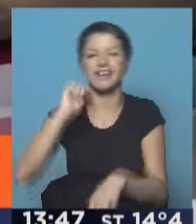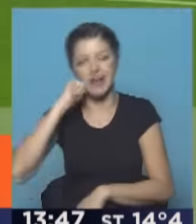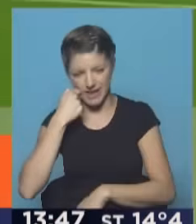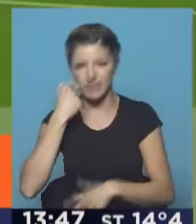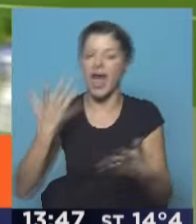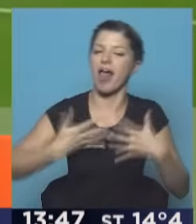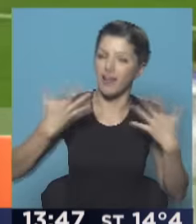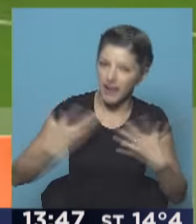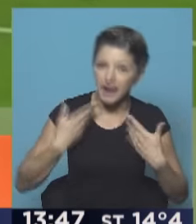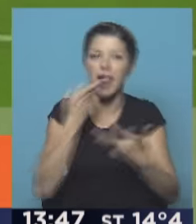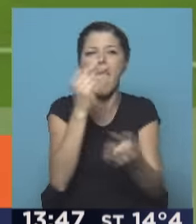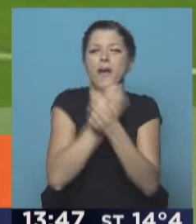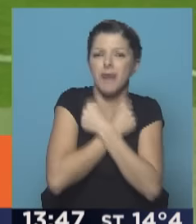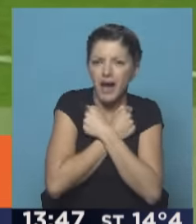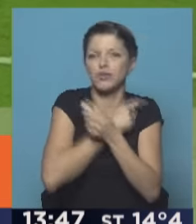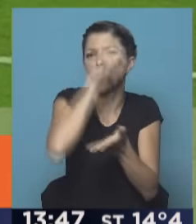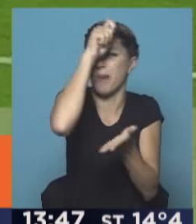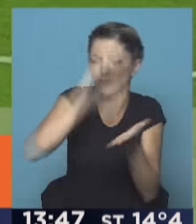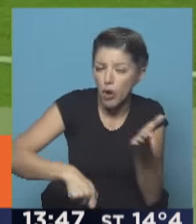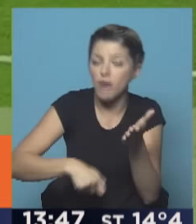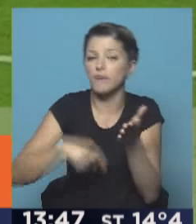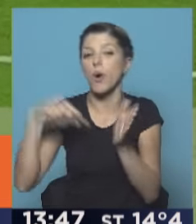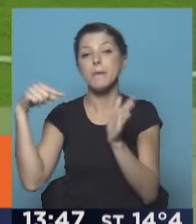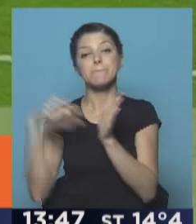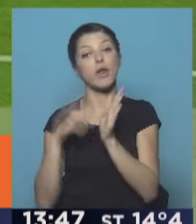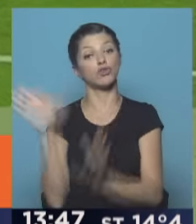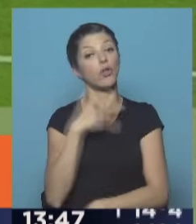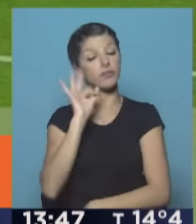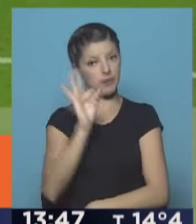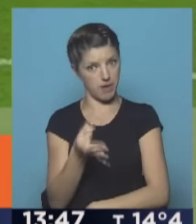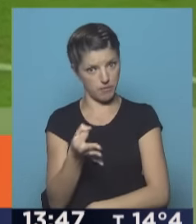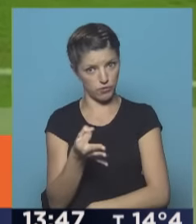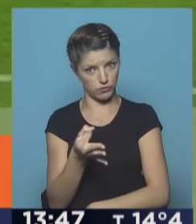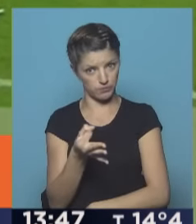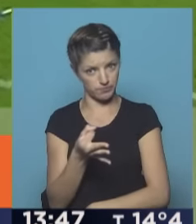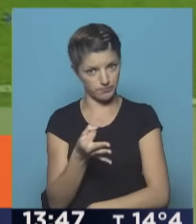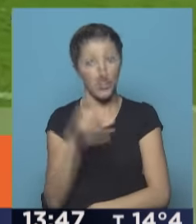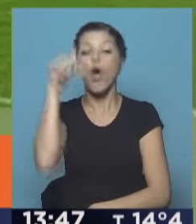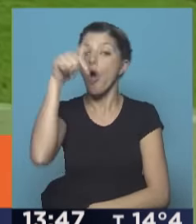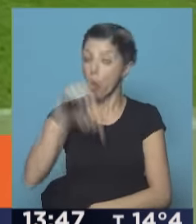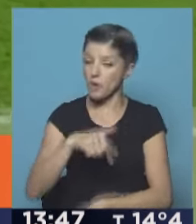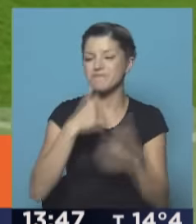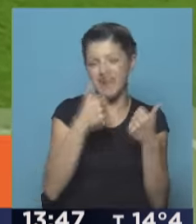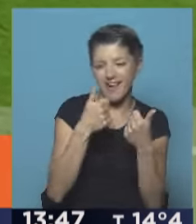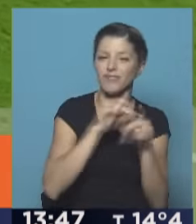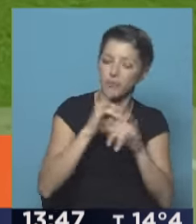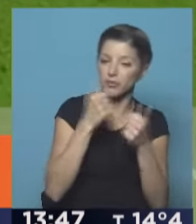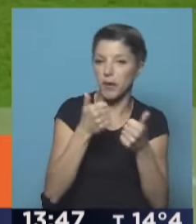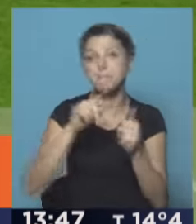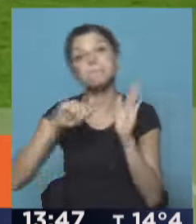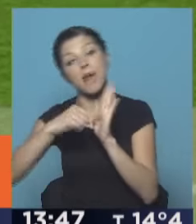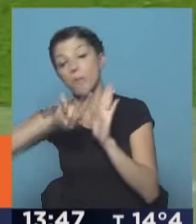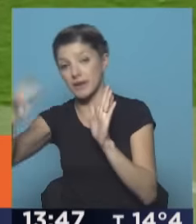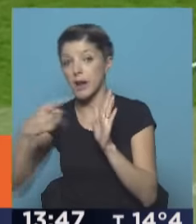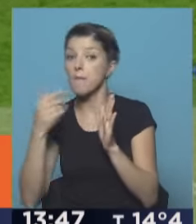dio un abrazo, le pidió el autógrafo, pero sabemos dónde estamos y sabemos que hoy es de color, pero mañana se puede transformar en otra